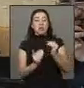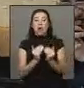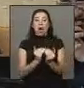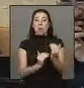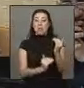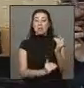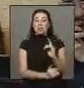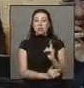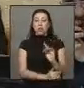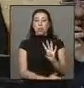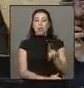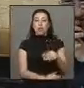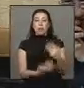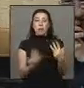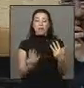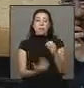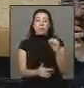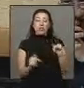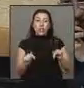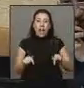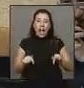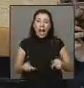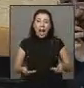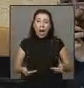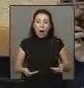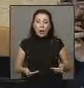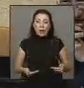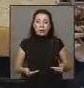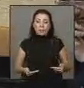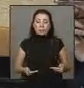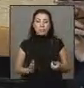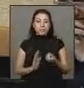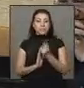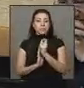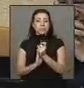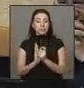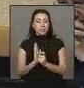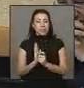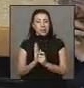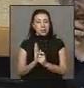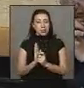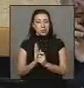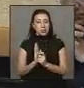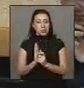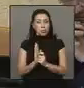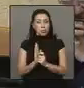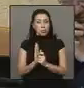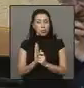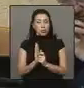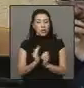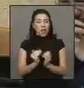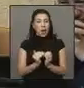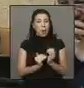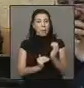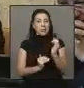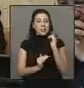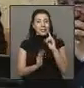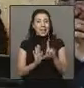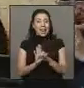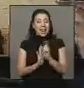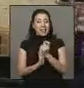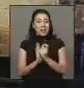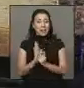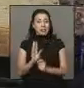creció 4,9%. Hoy día el presupuesto que está, el supuesto de crecimiento que está en la ley